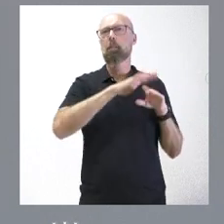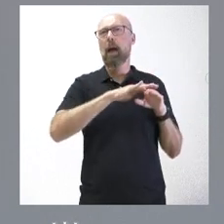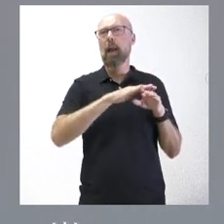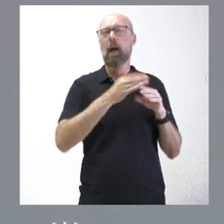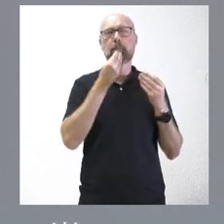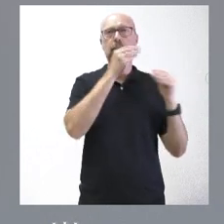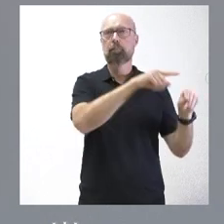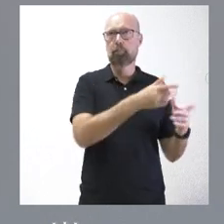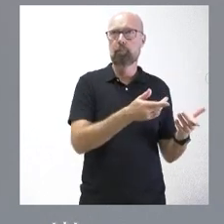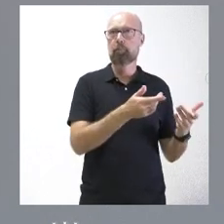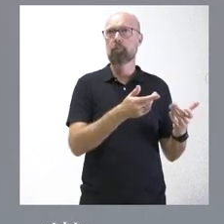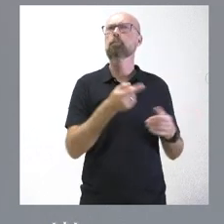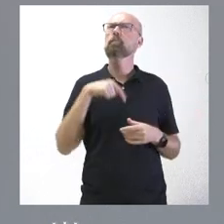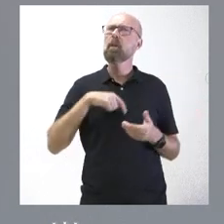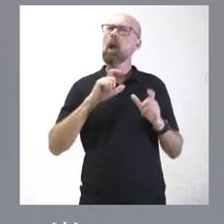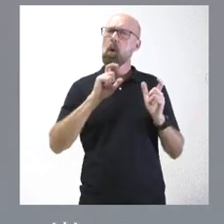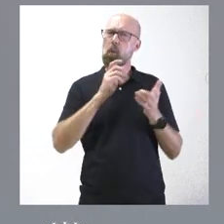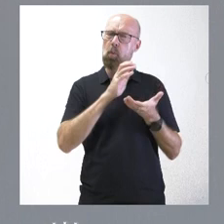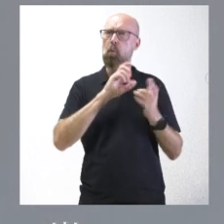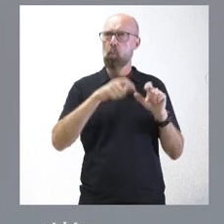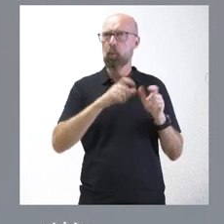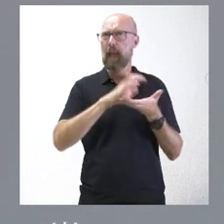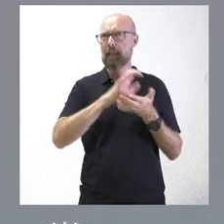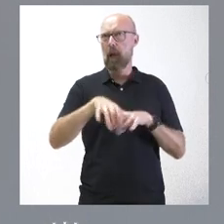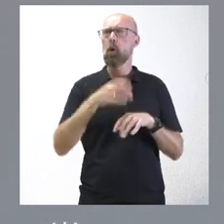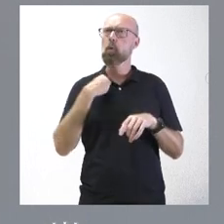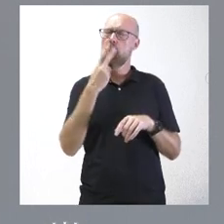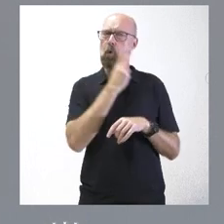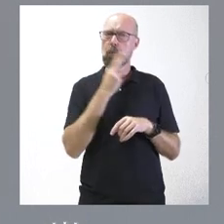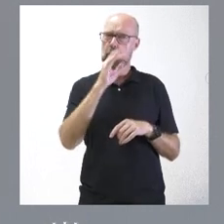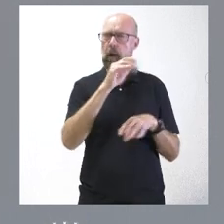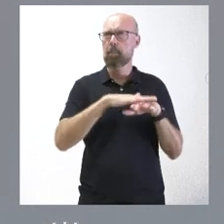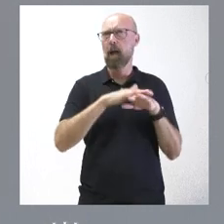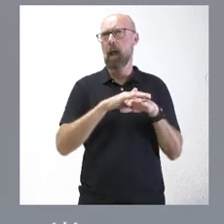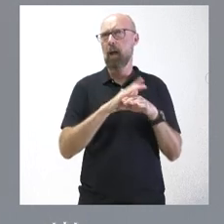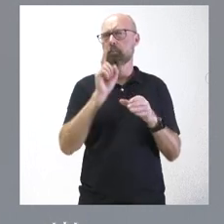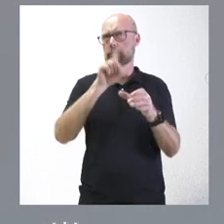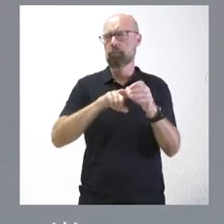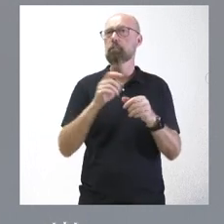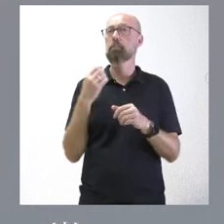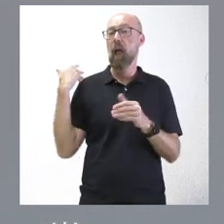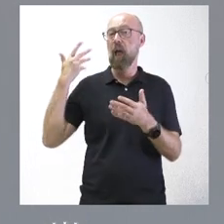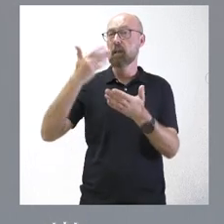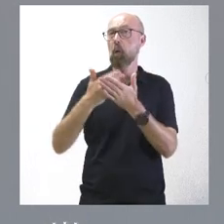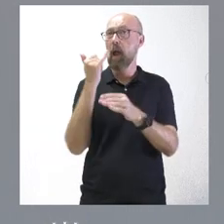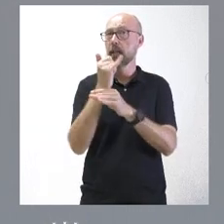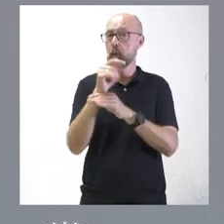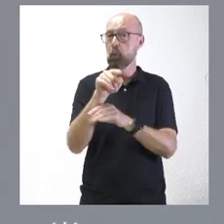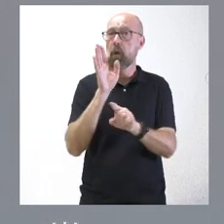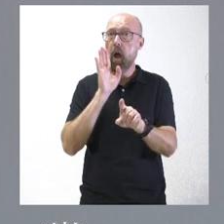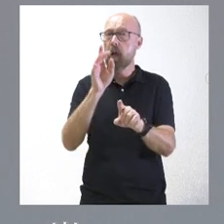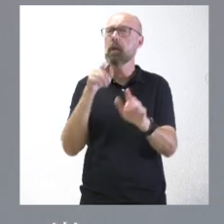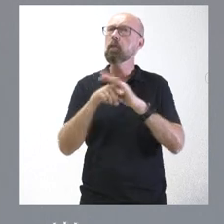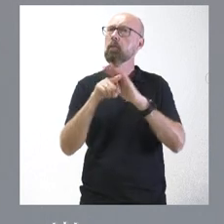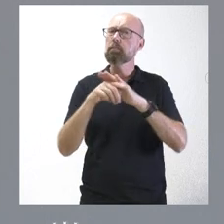resto de instituciones que tienen participación en el patronato Es verdad que el instituto de estudios bercianos Hasta ahora ha funcionado muy adecuadamente la gestión